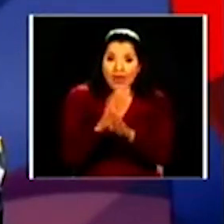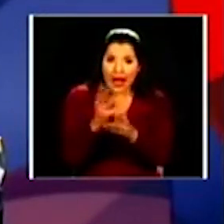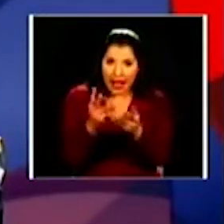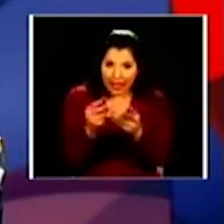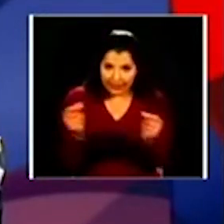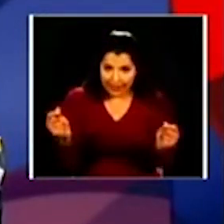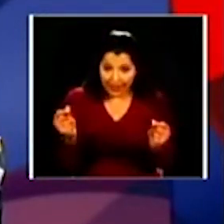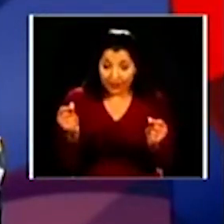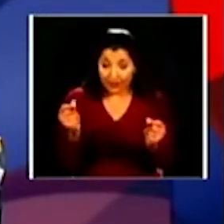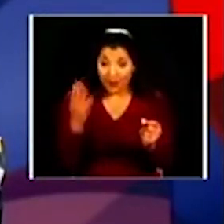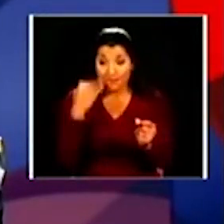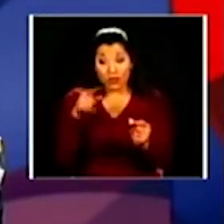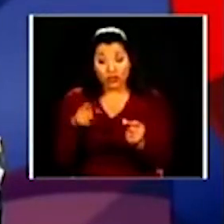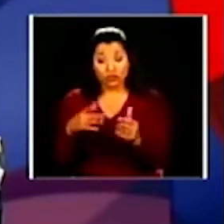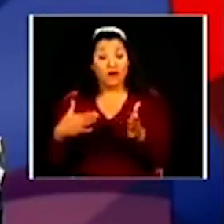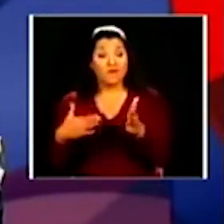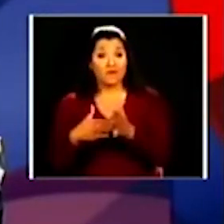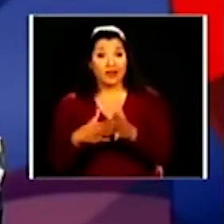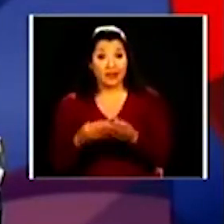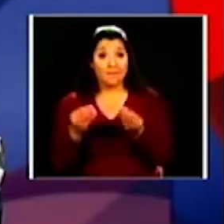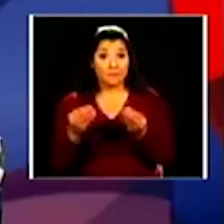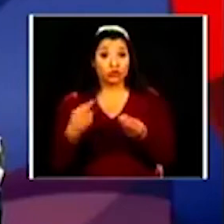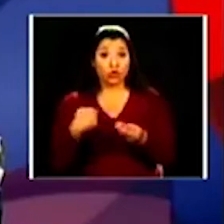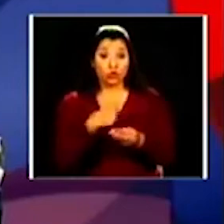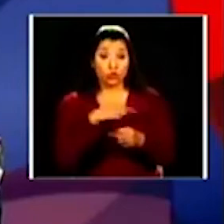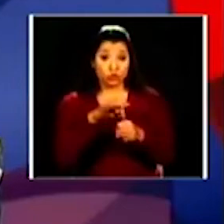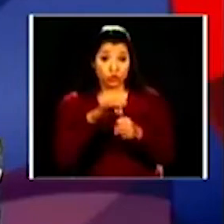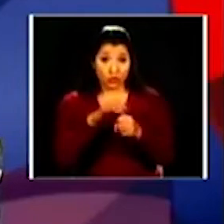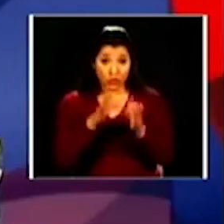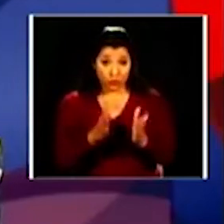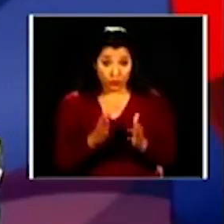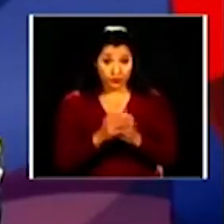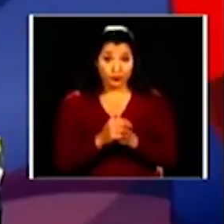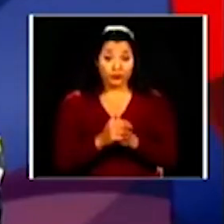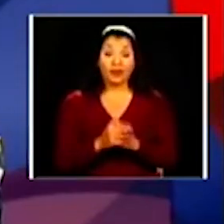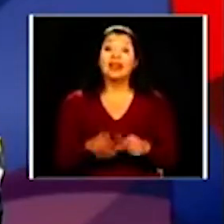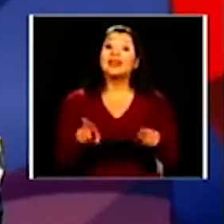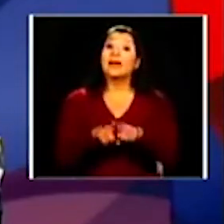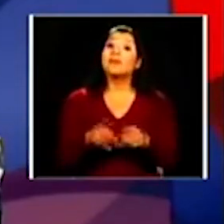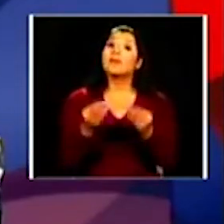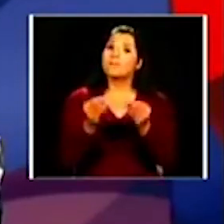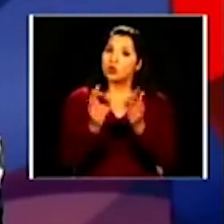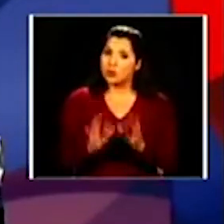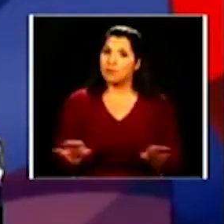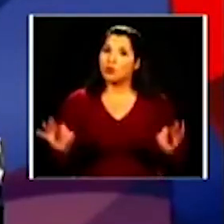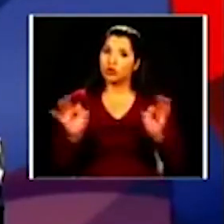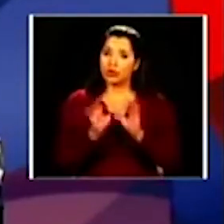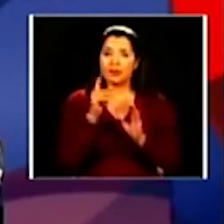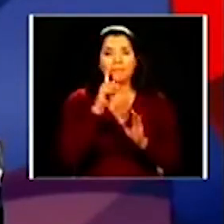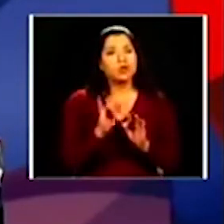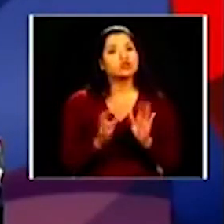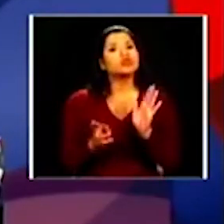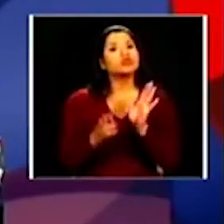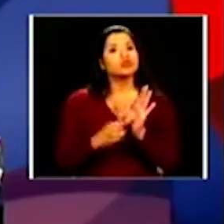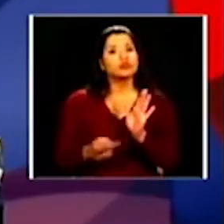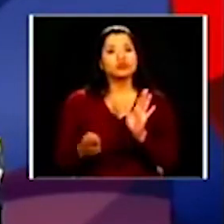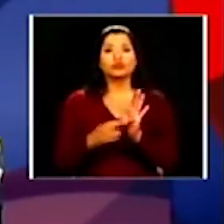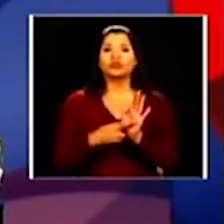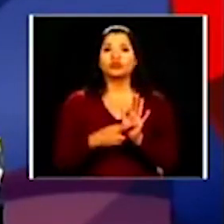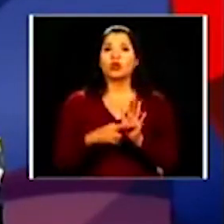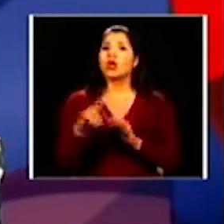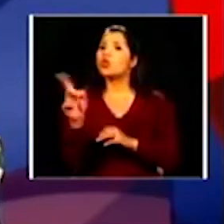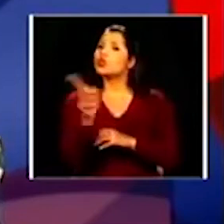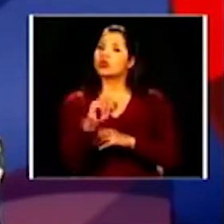golpea más a nuestros agricultores. Es clave también, por eso lo hemos repetido, no avanzar a la adhesión de la Alianza